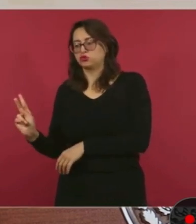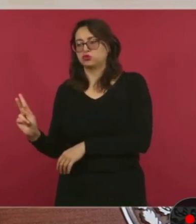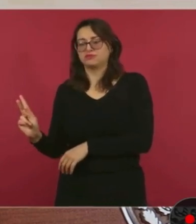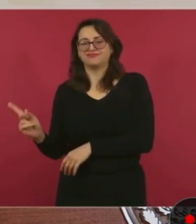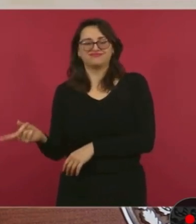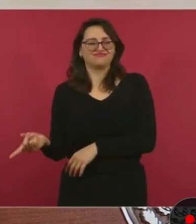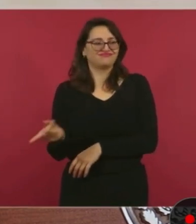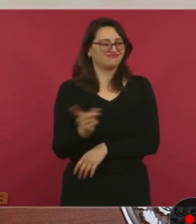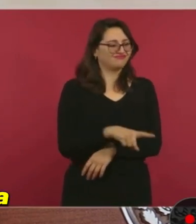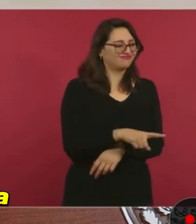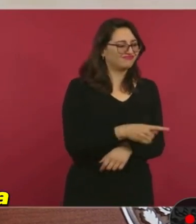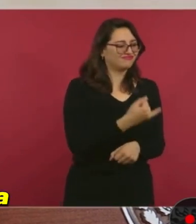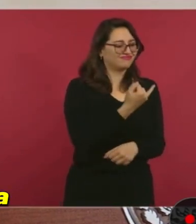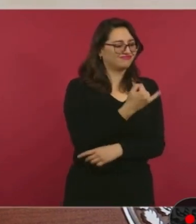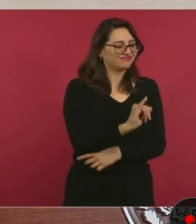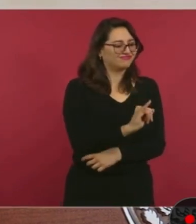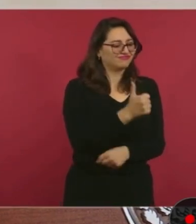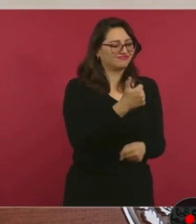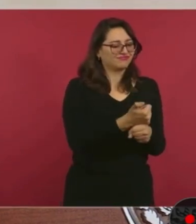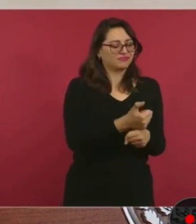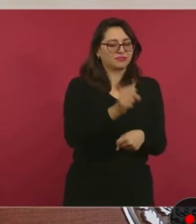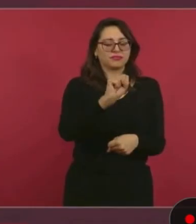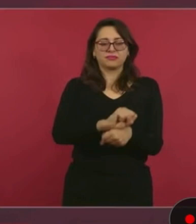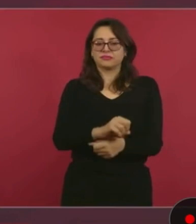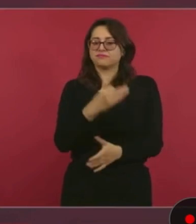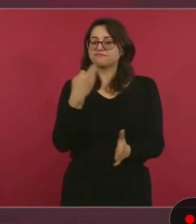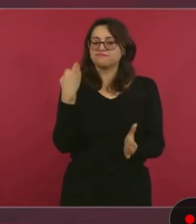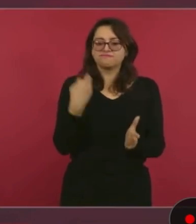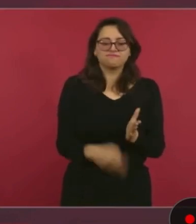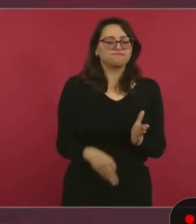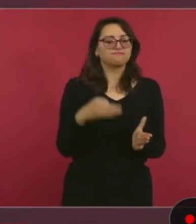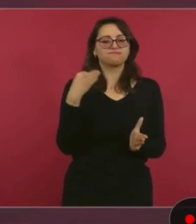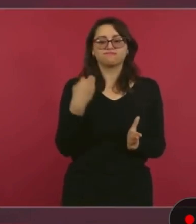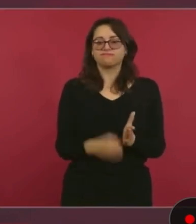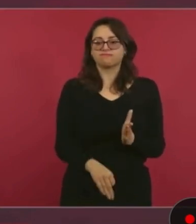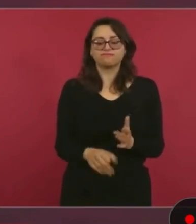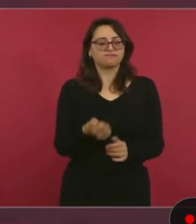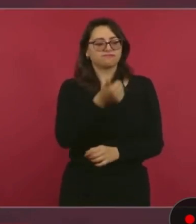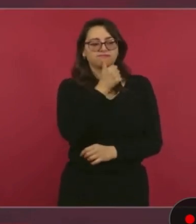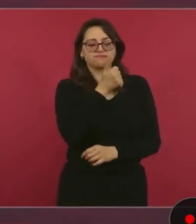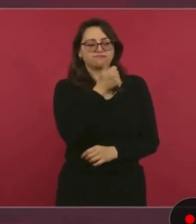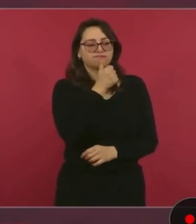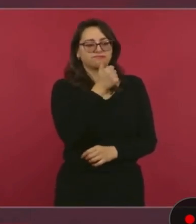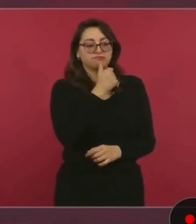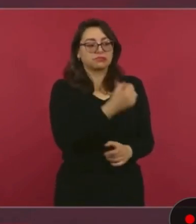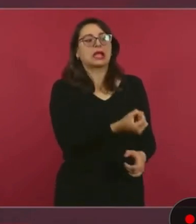nivel básico falta y es